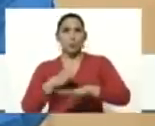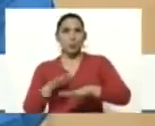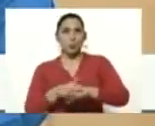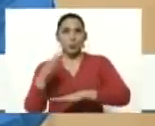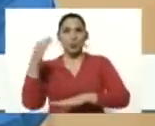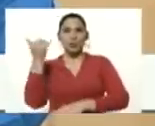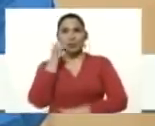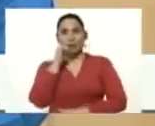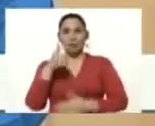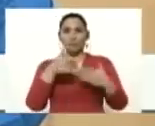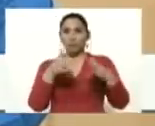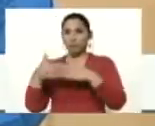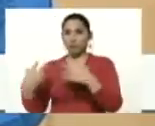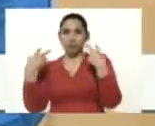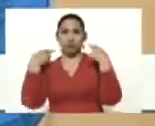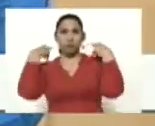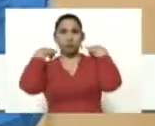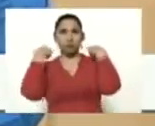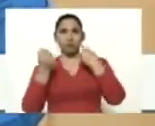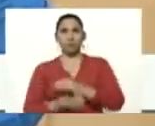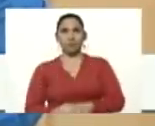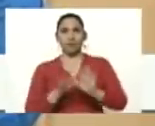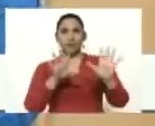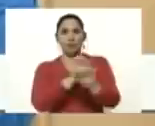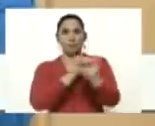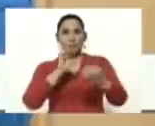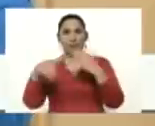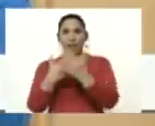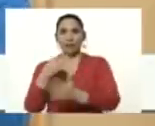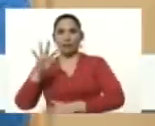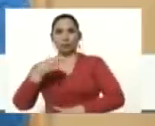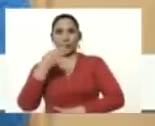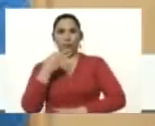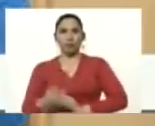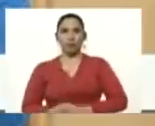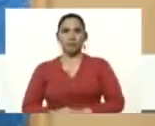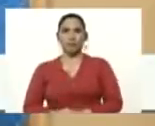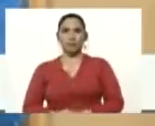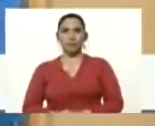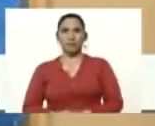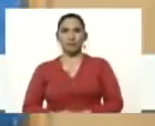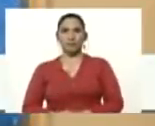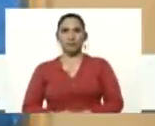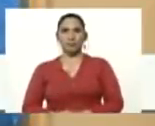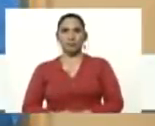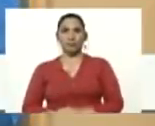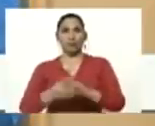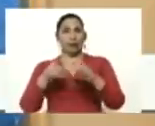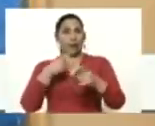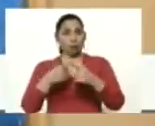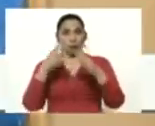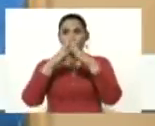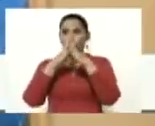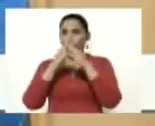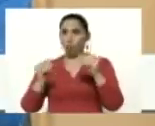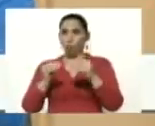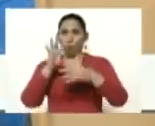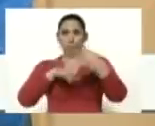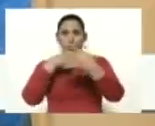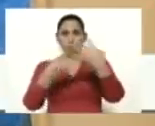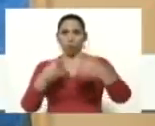sábado, abrirán las peluquerías de 10 de la mañana a 4 de la tarde. Así que todos en ese